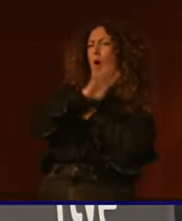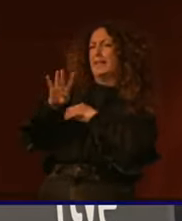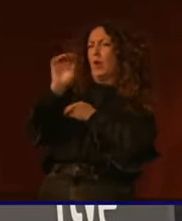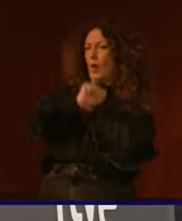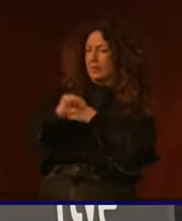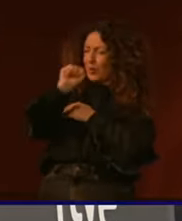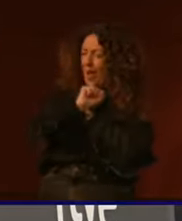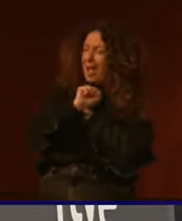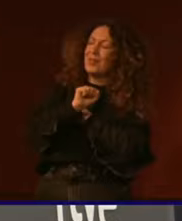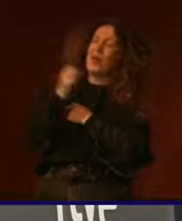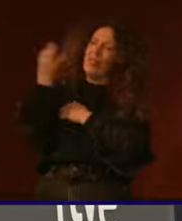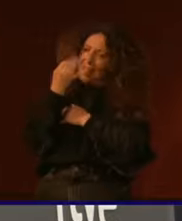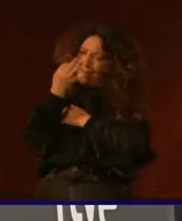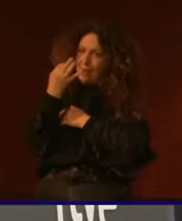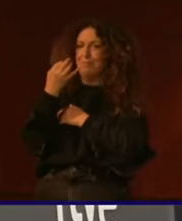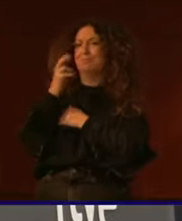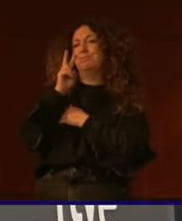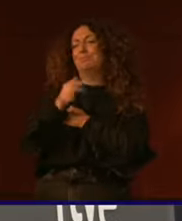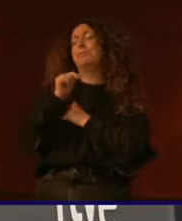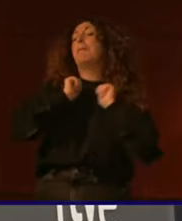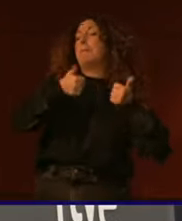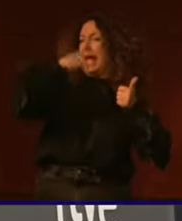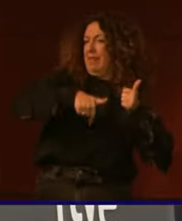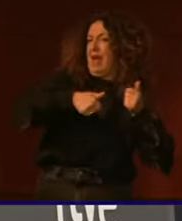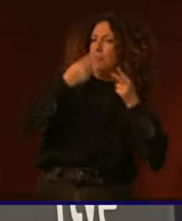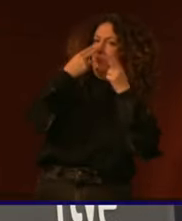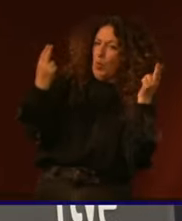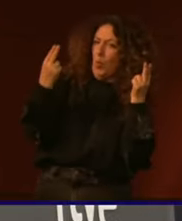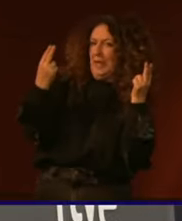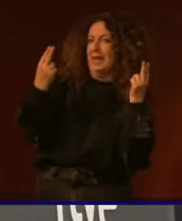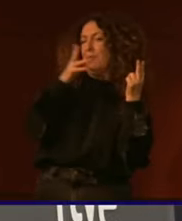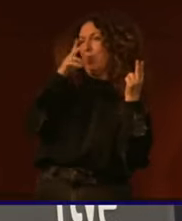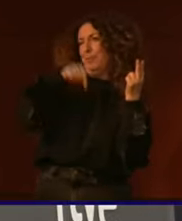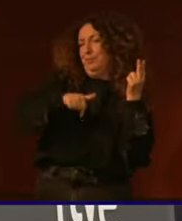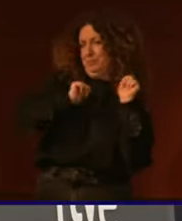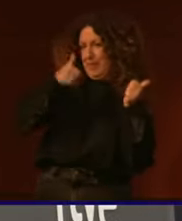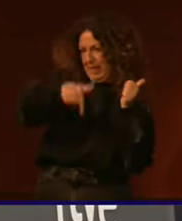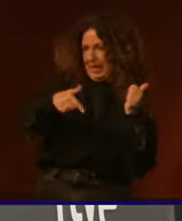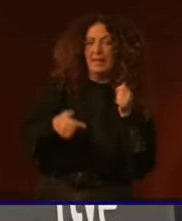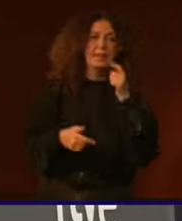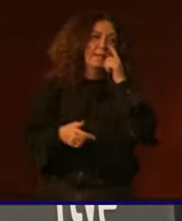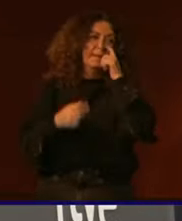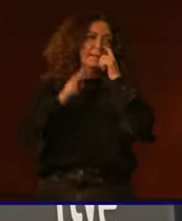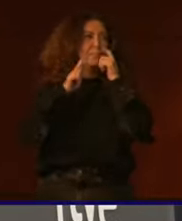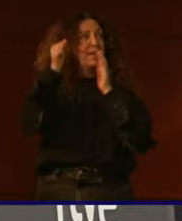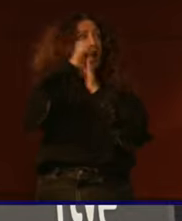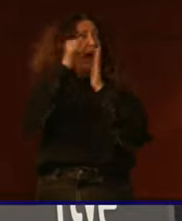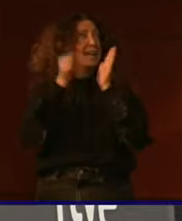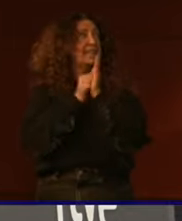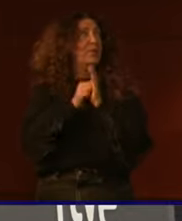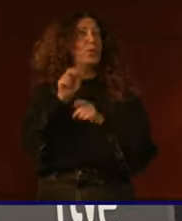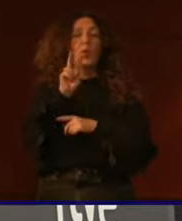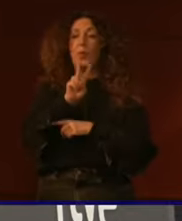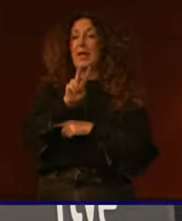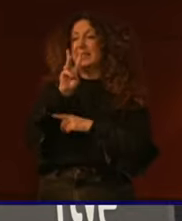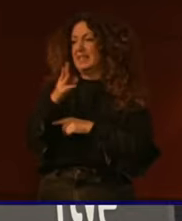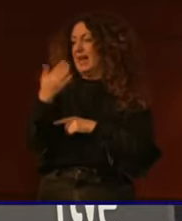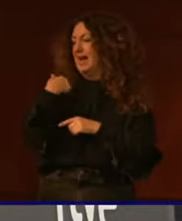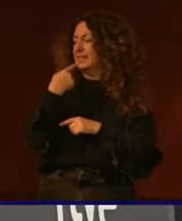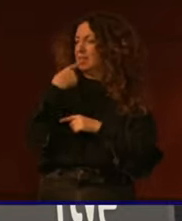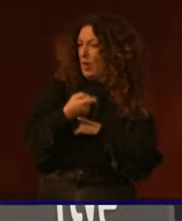ir más allá, pero bueno, empecemos por los medios públicos porque es lo que nos dicen. Voy a pasar el artículo 23, que antes mismo Ángela ha